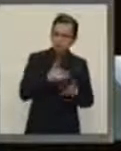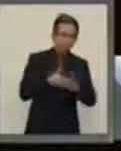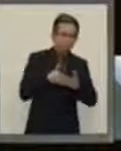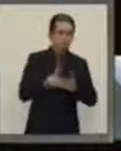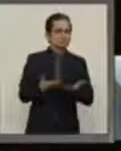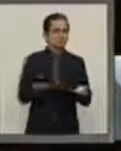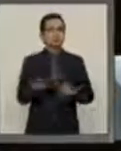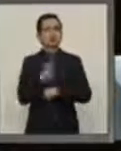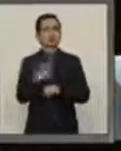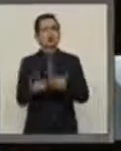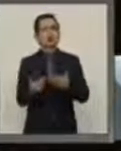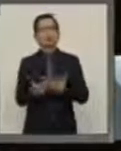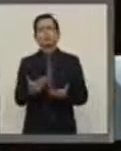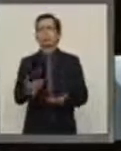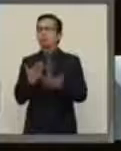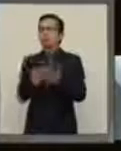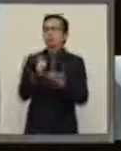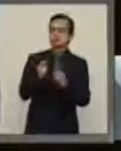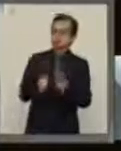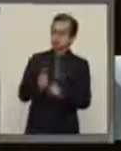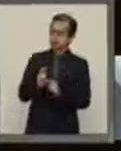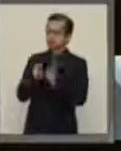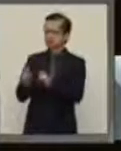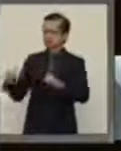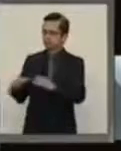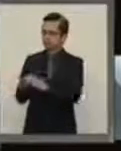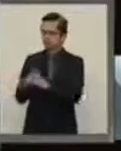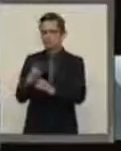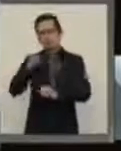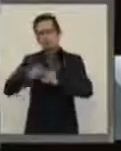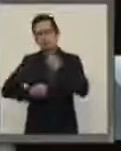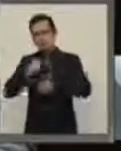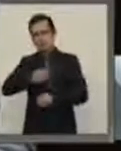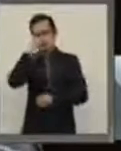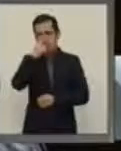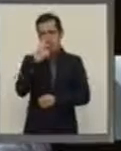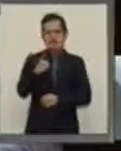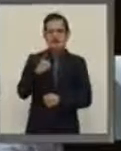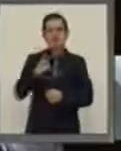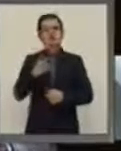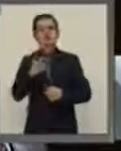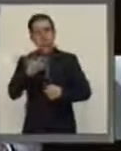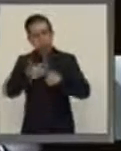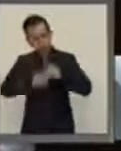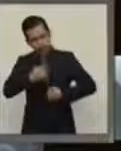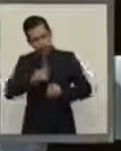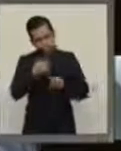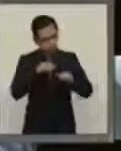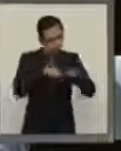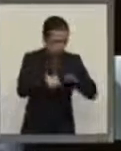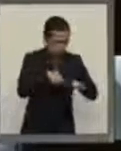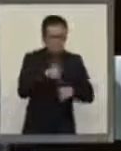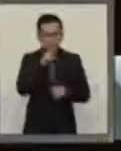proponer tribunales especializados en materia laboral y que se pugna por la libertad y la democracia sindical. Curioso.